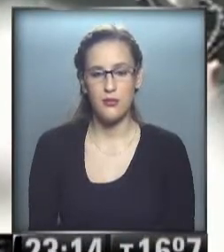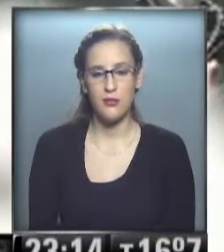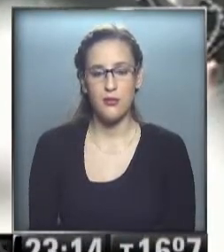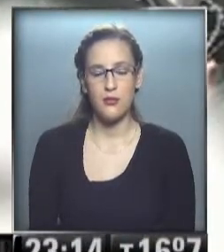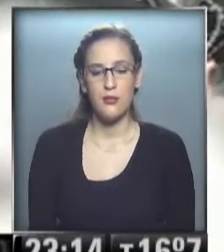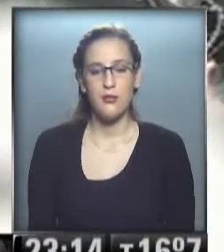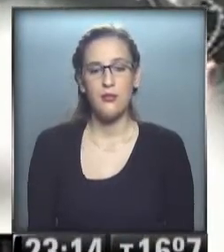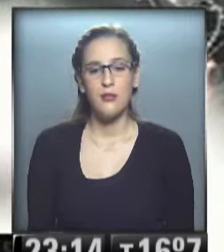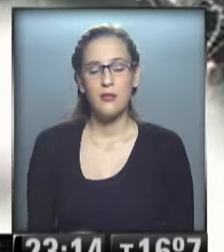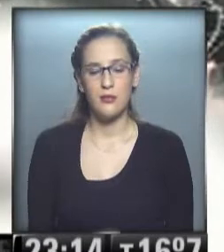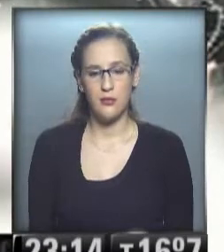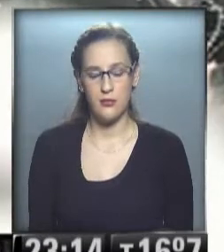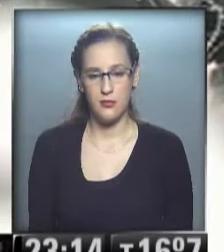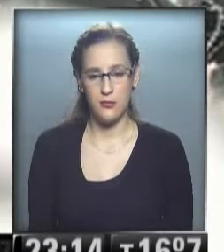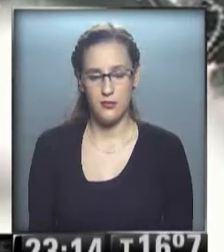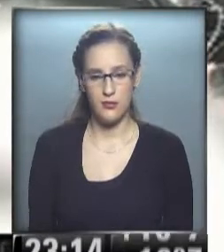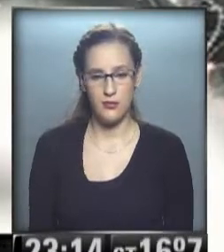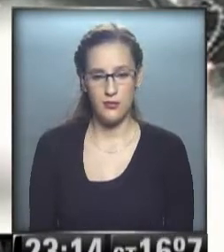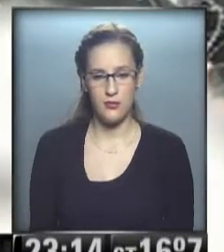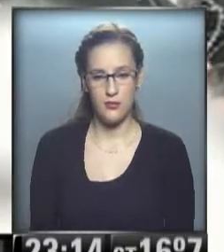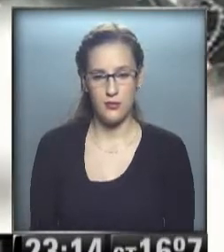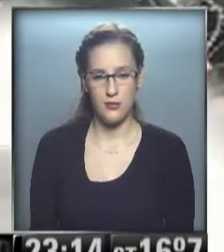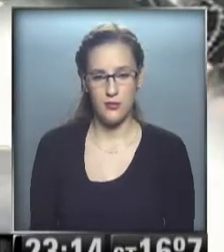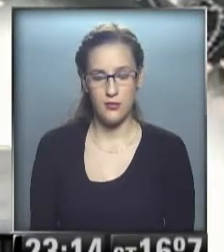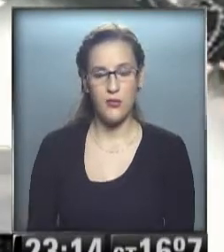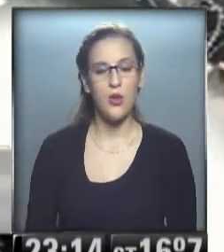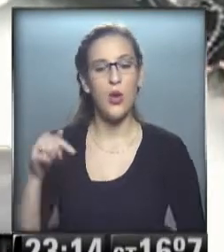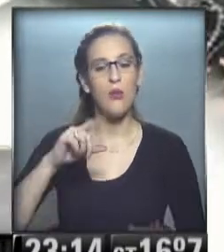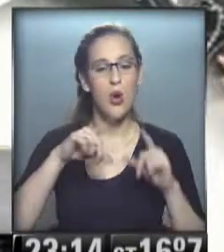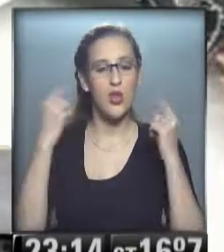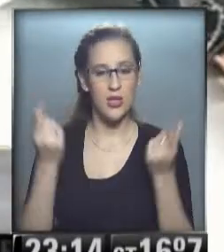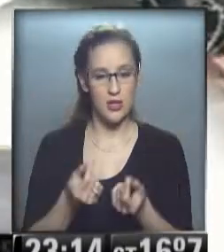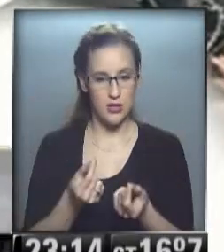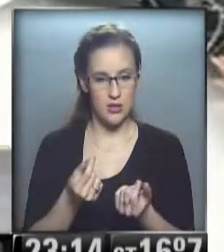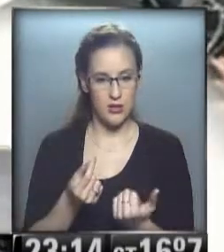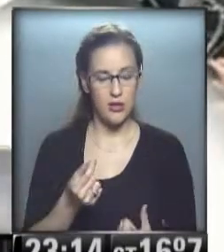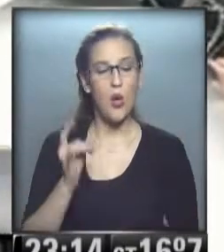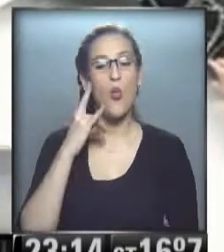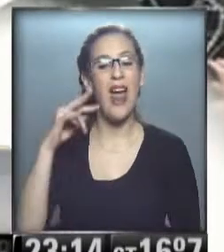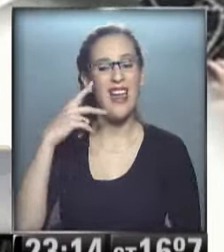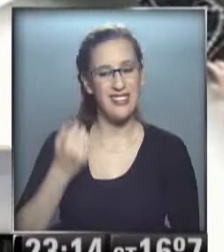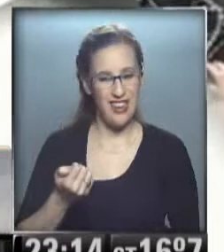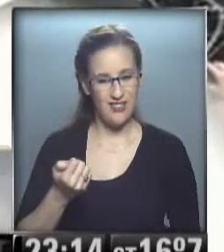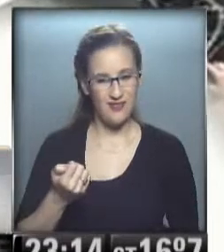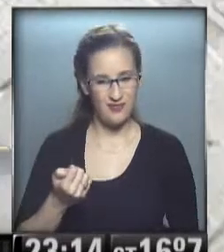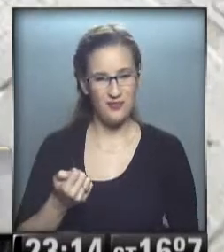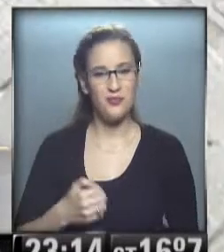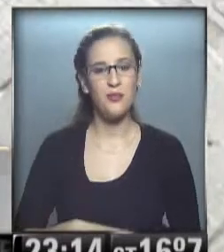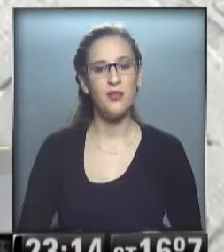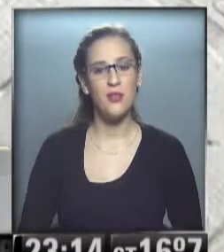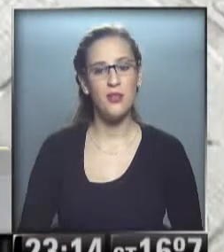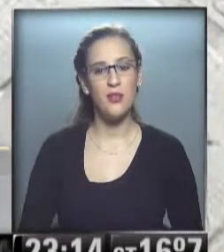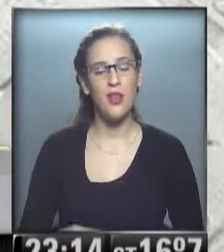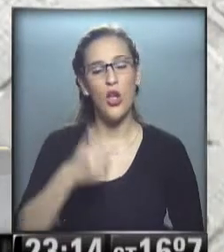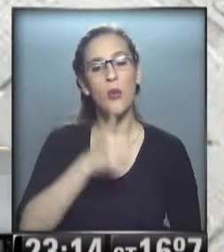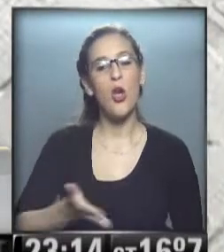Dividida. Las regiones de Donetsk y Lugansk proclamaron este lunes su independencia tras los referendos celebrados el pasado domingo, que obtuvieron